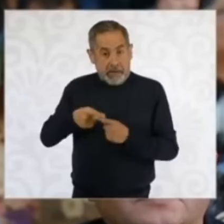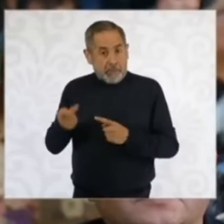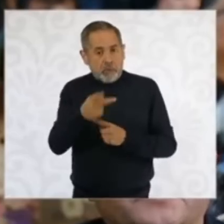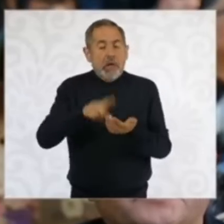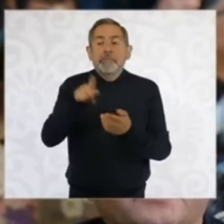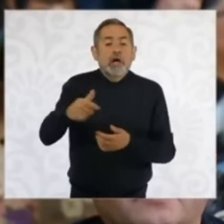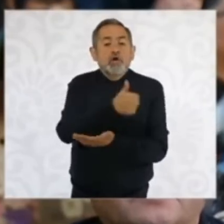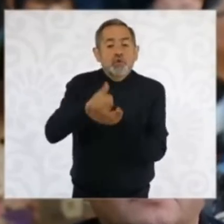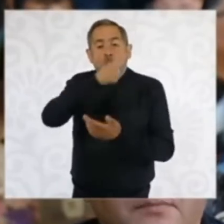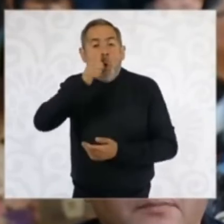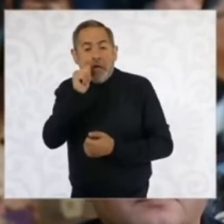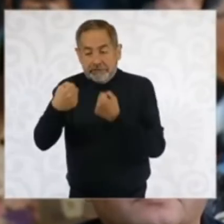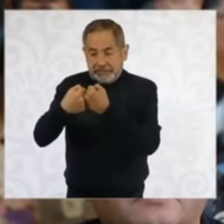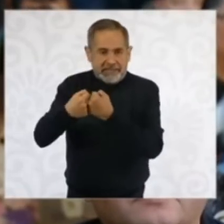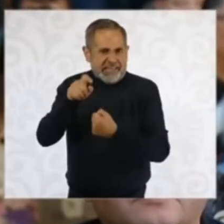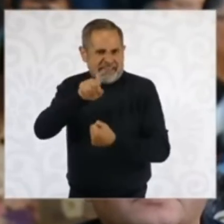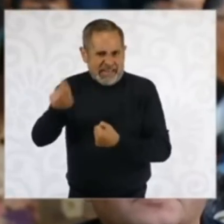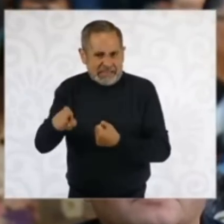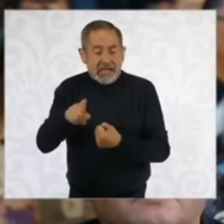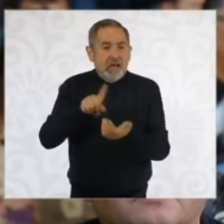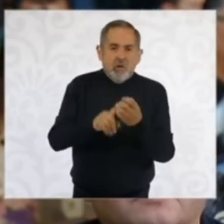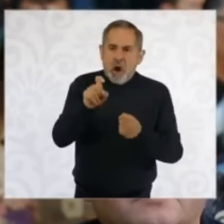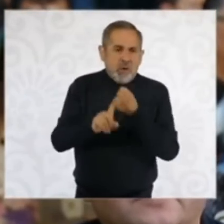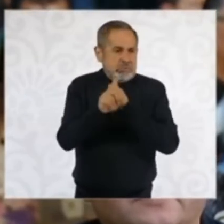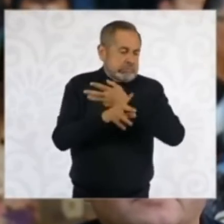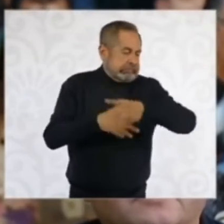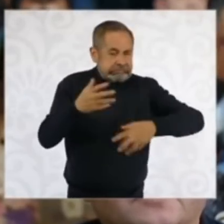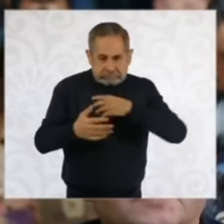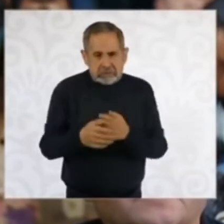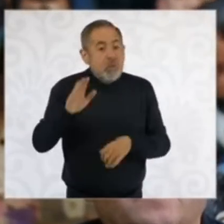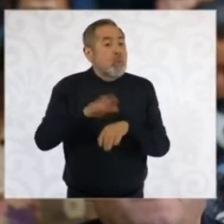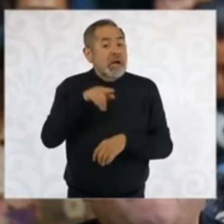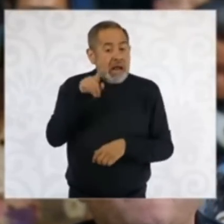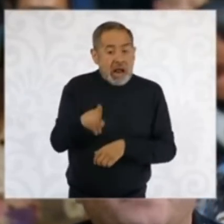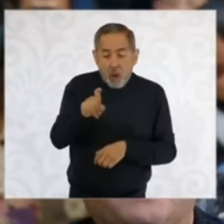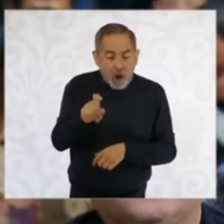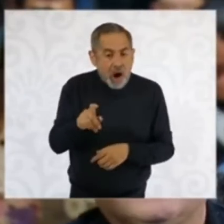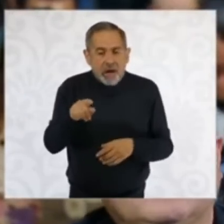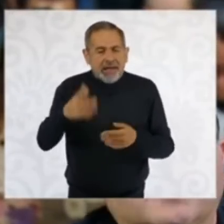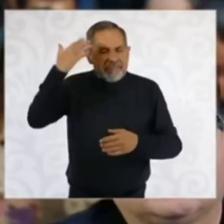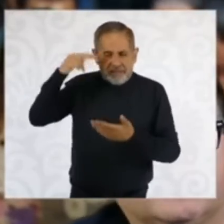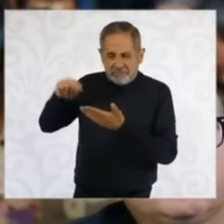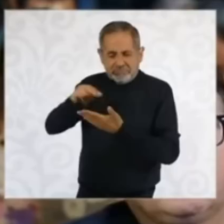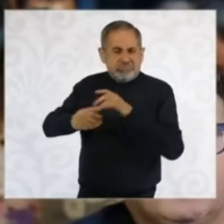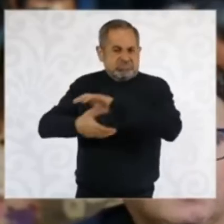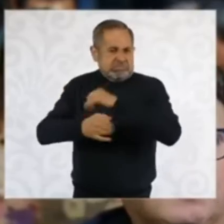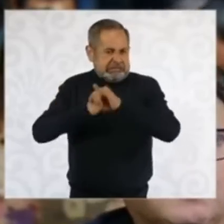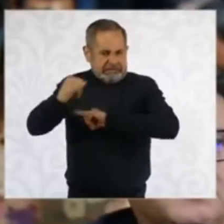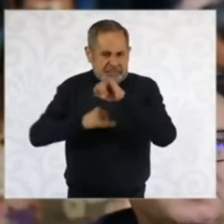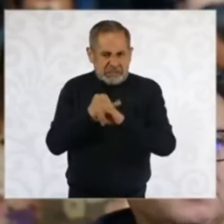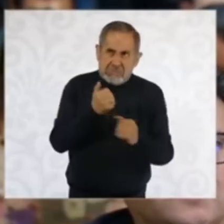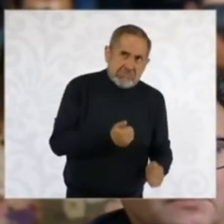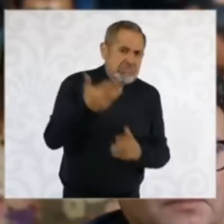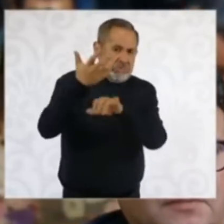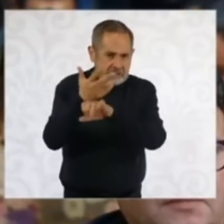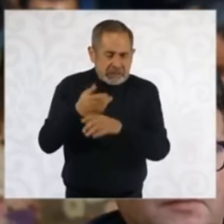de Chihuahua y Texas, sufre una crisis hidráulica derivada de los compromisos de abastecimiento de líquido contemplado en acuerdos internacionales.